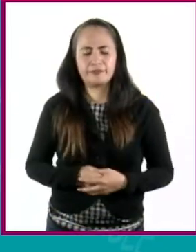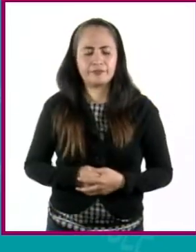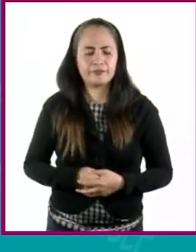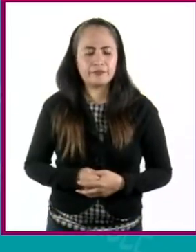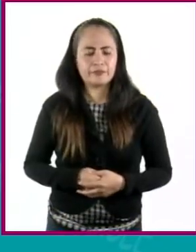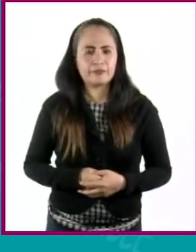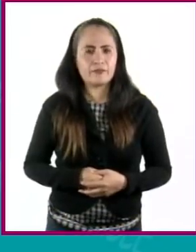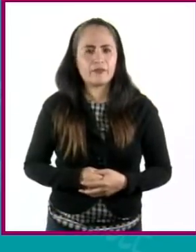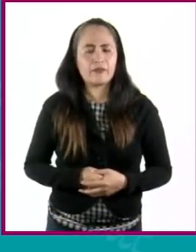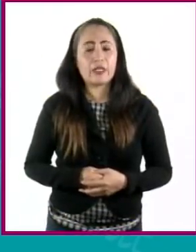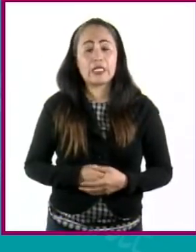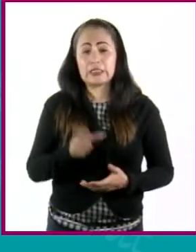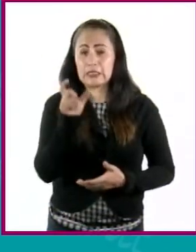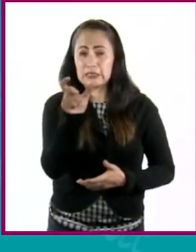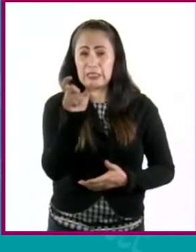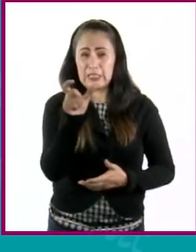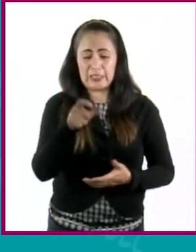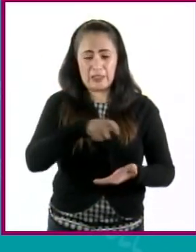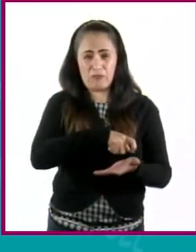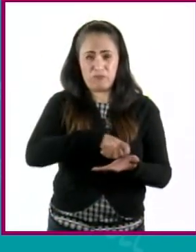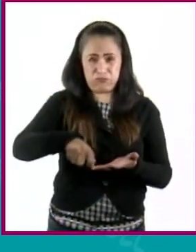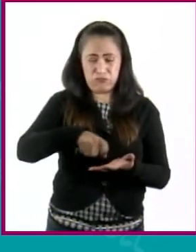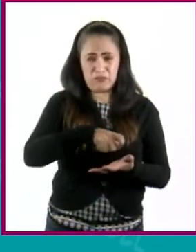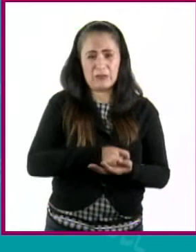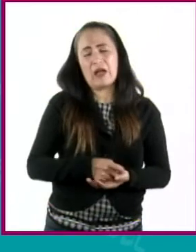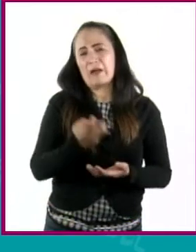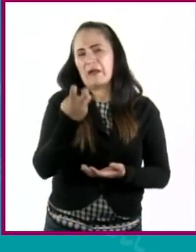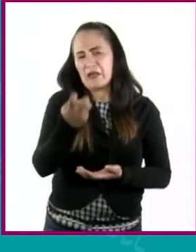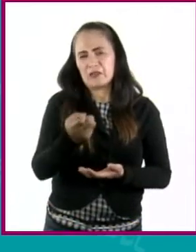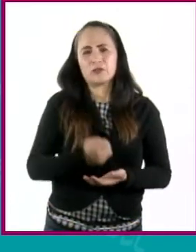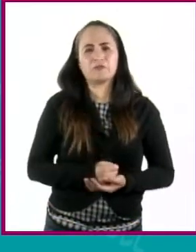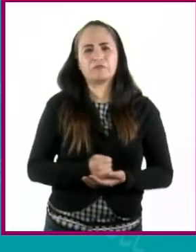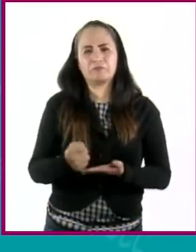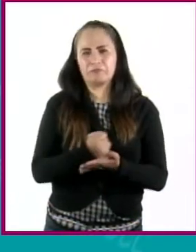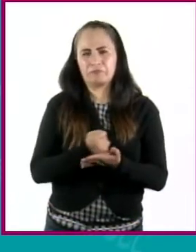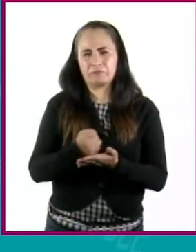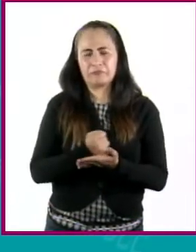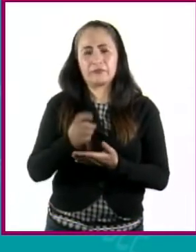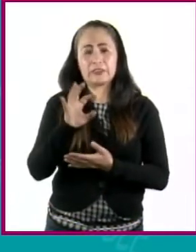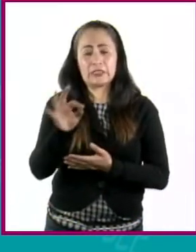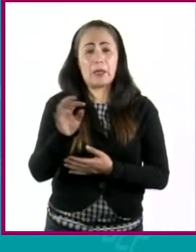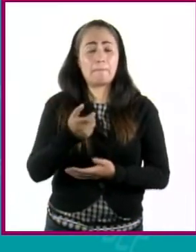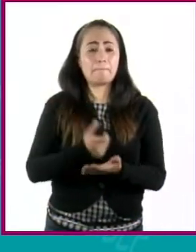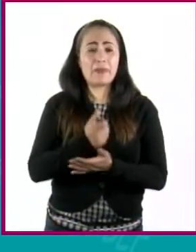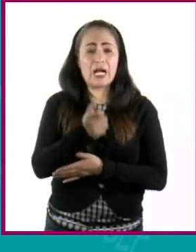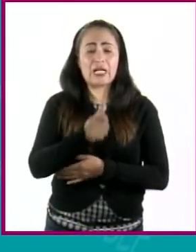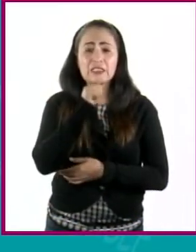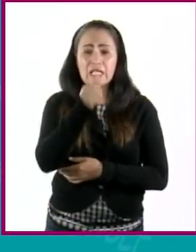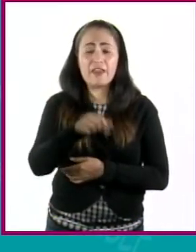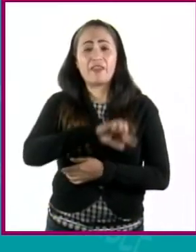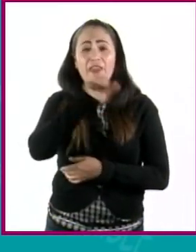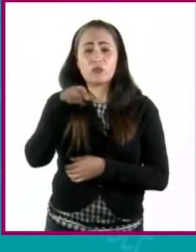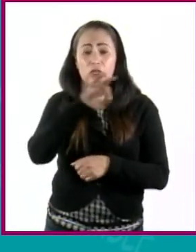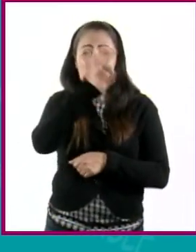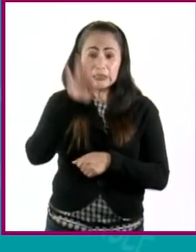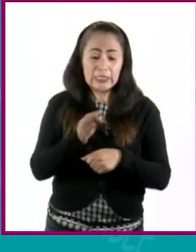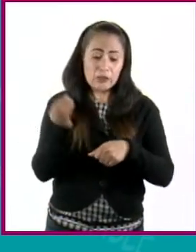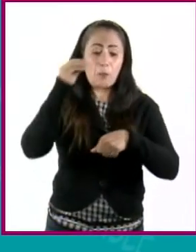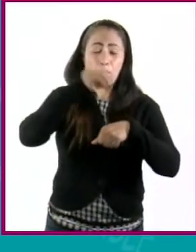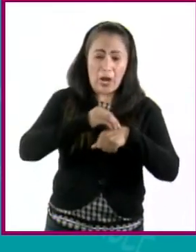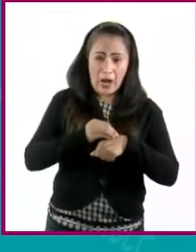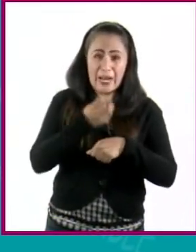el saldo a pagar en una tarjeta de crédito es un interés simple, no pagar la deuda causará que se generen intereses sobre los